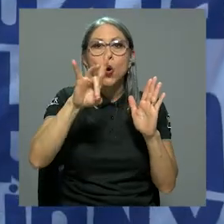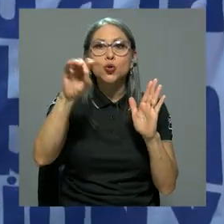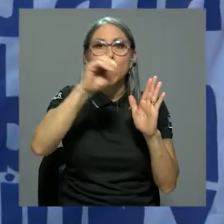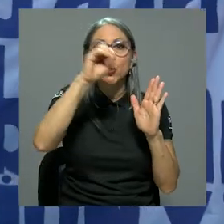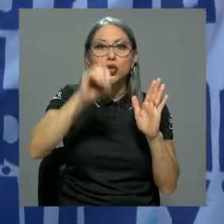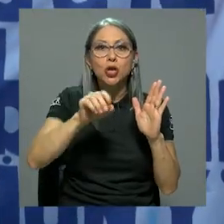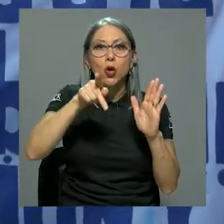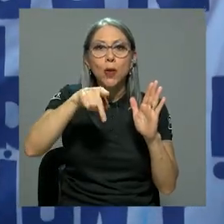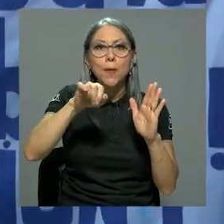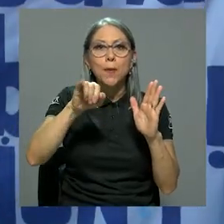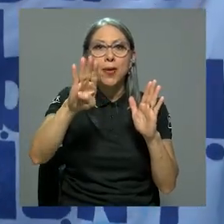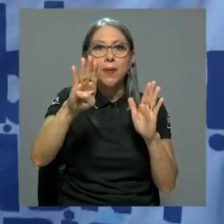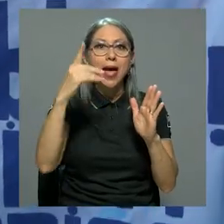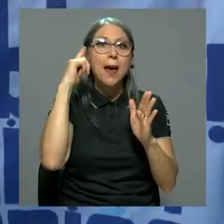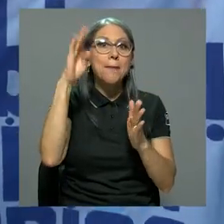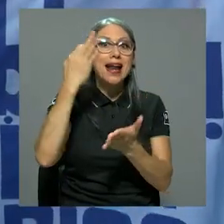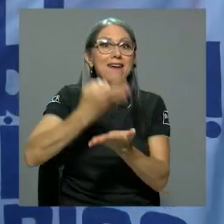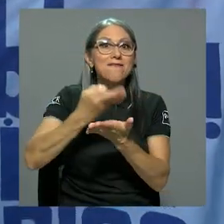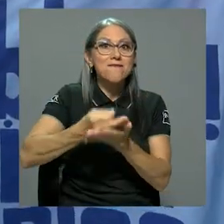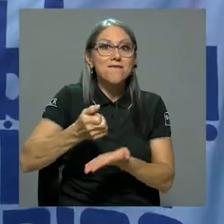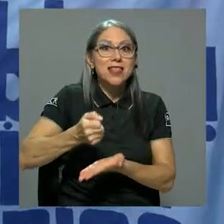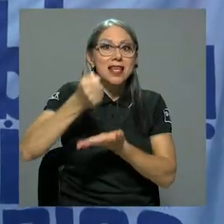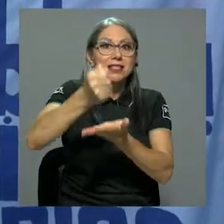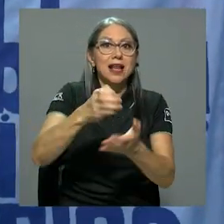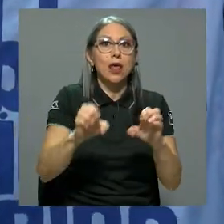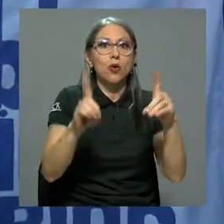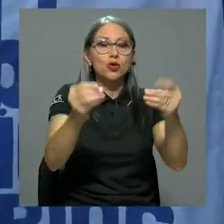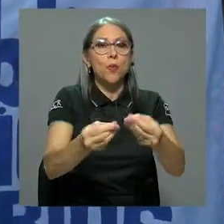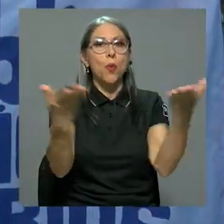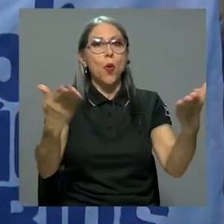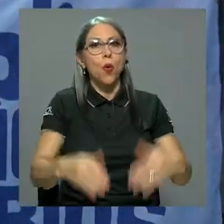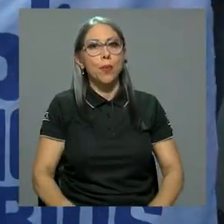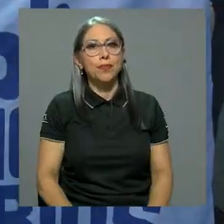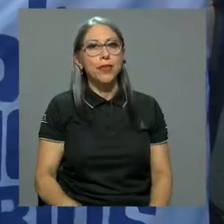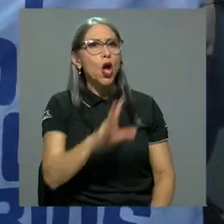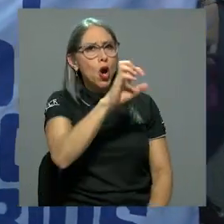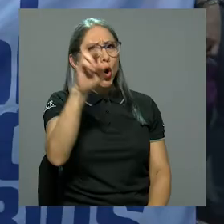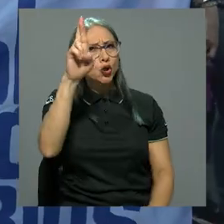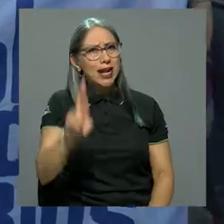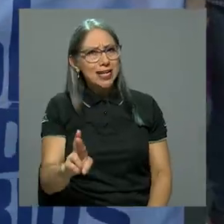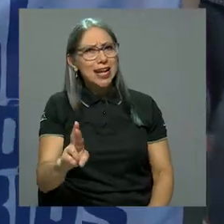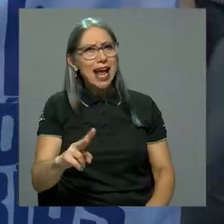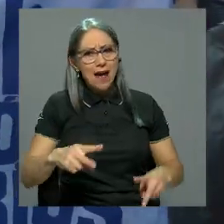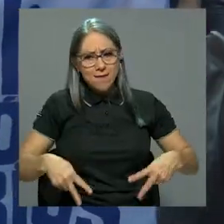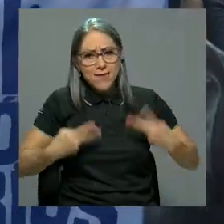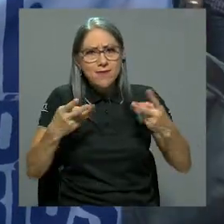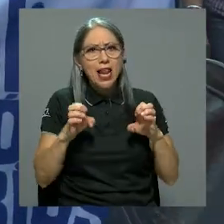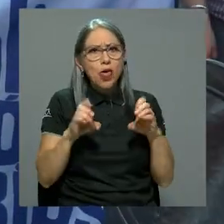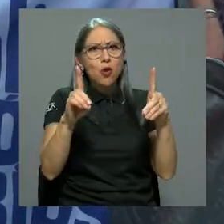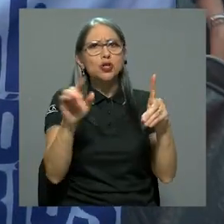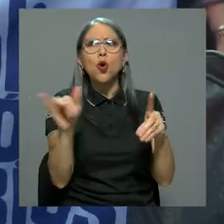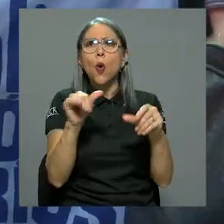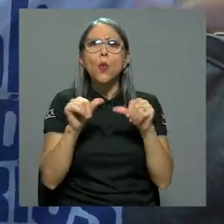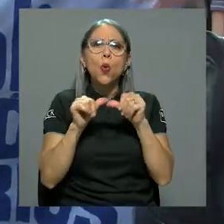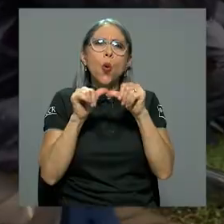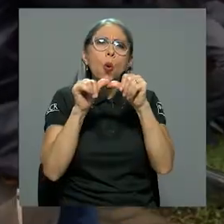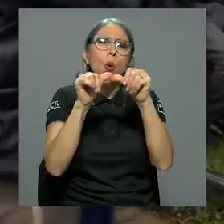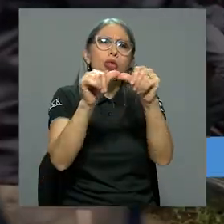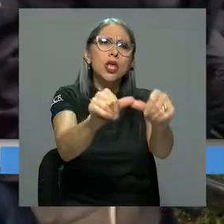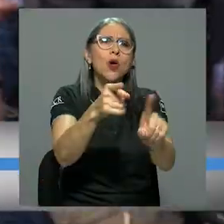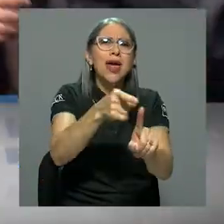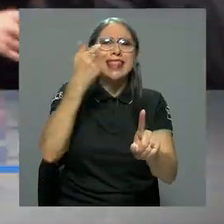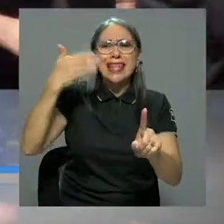8% del PIB para el financiamiento de la educación pública. Costa Rica vive la educación como un